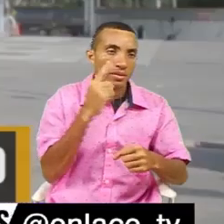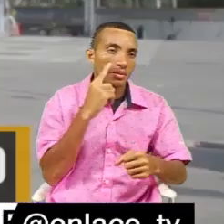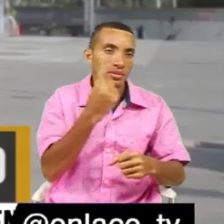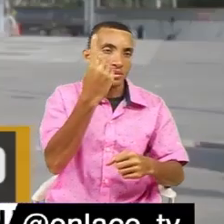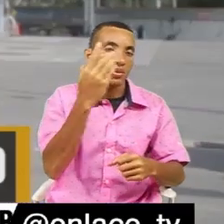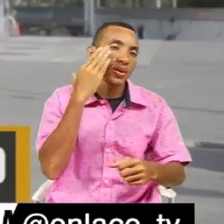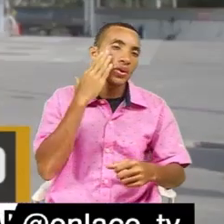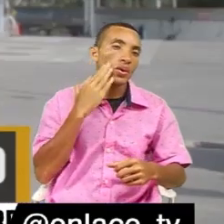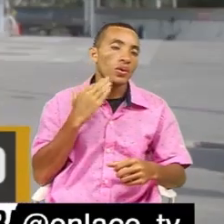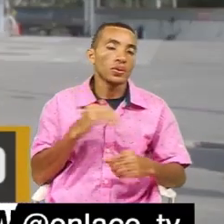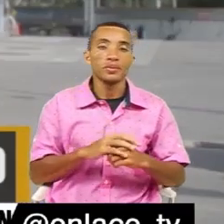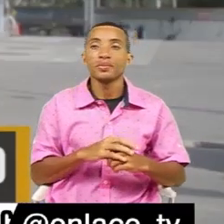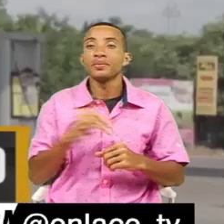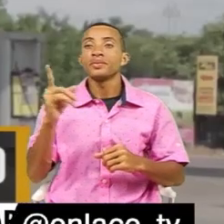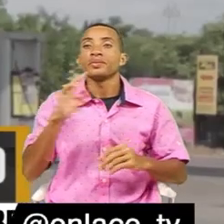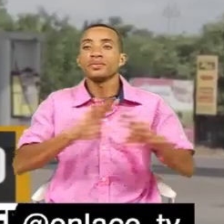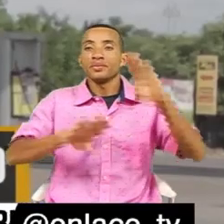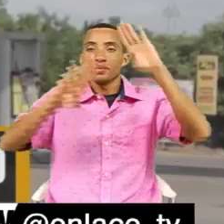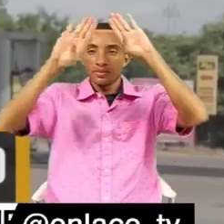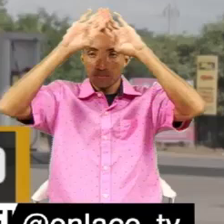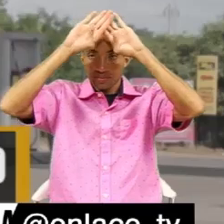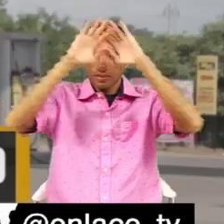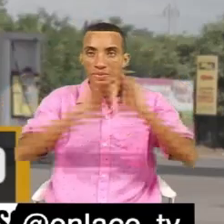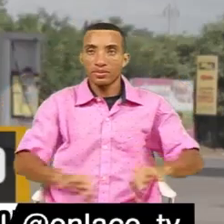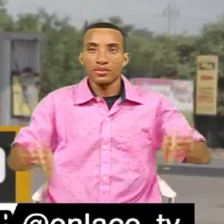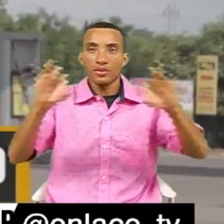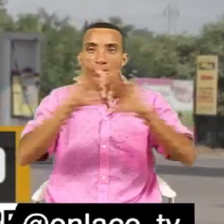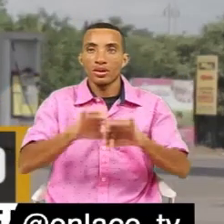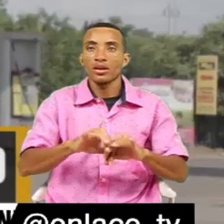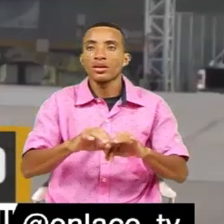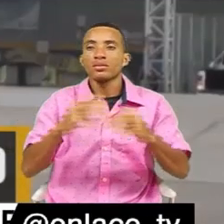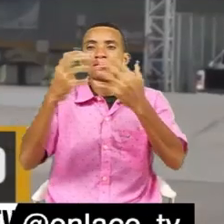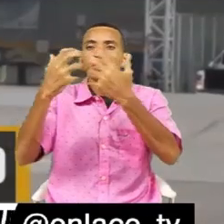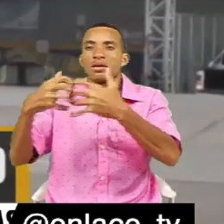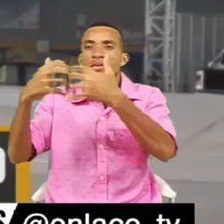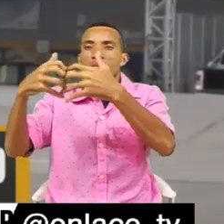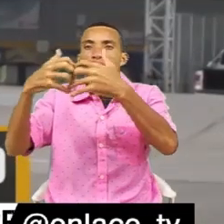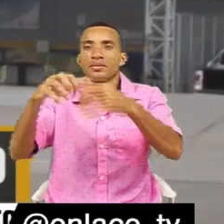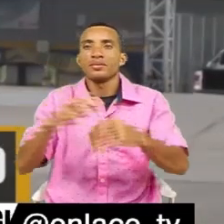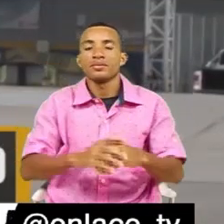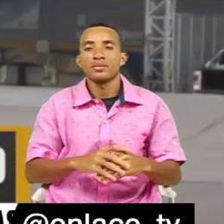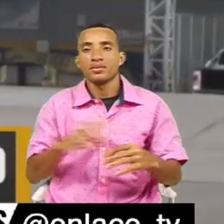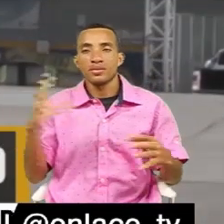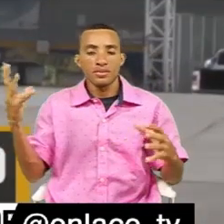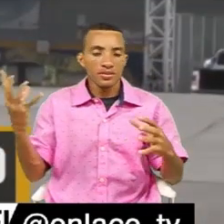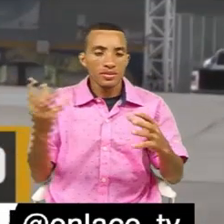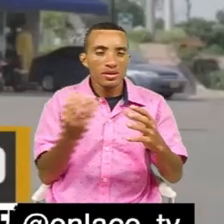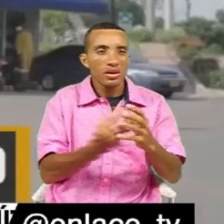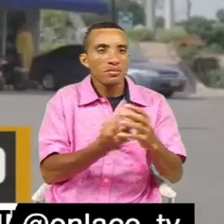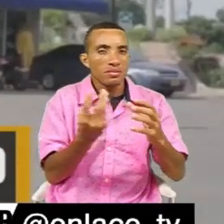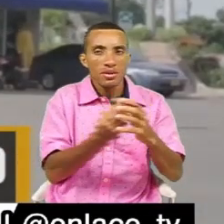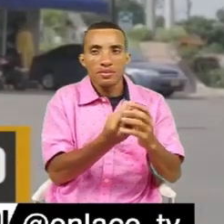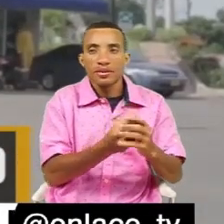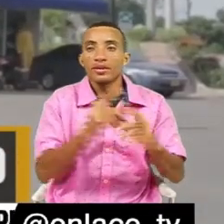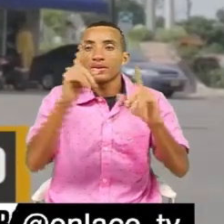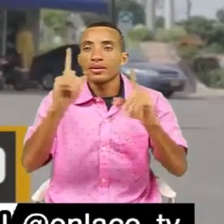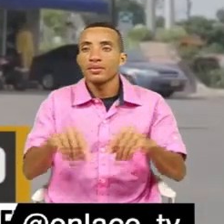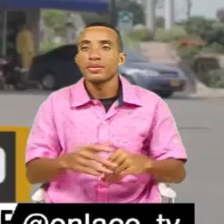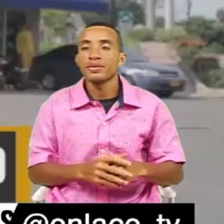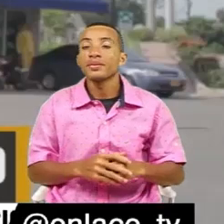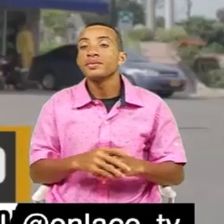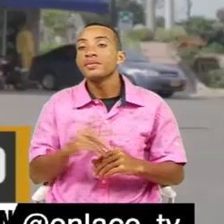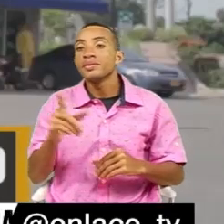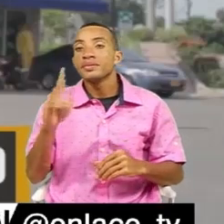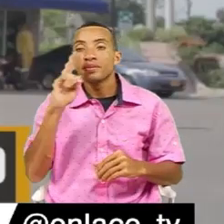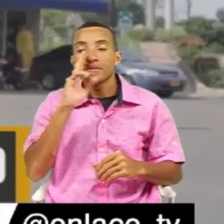el corregimiento del centro, en donde convergen un importante número de empresas, llegó el programa de 40.000 primeros empleos, implementado por la Agencia Nacional